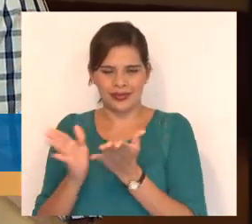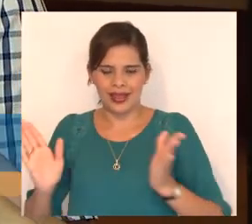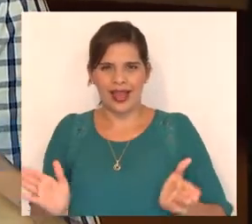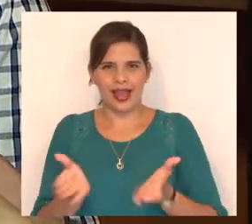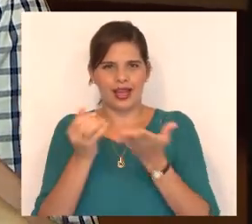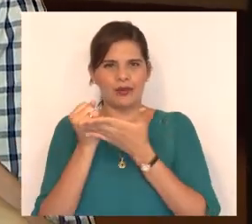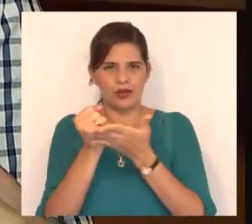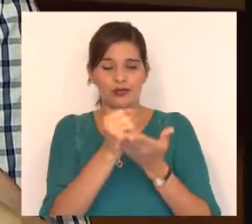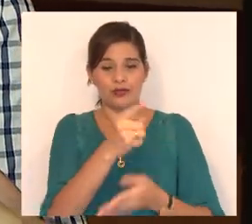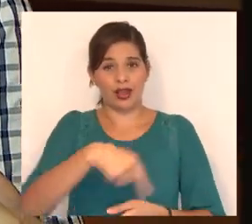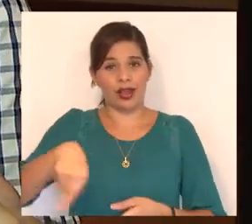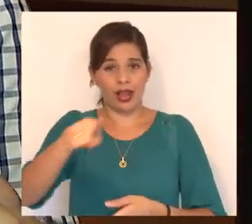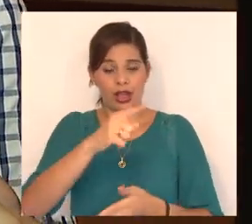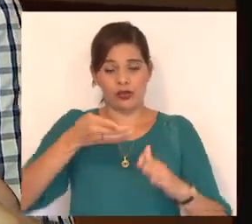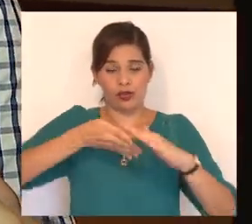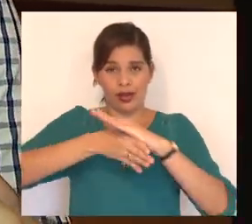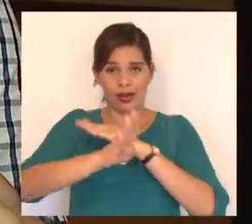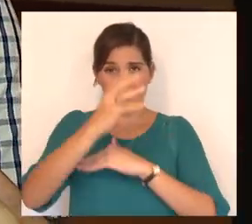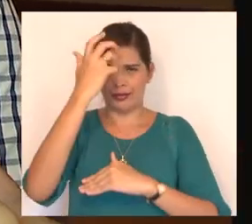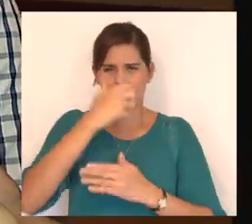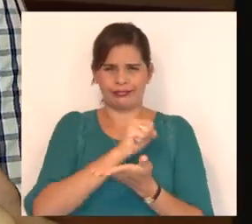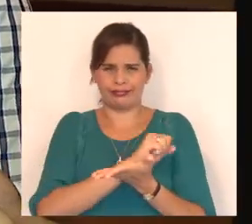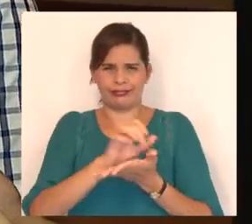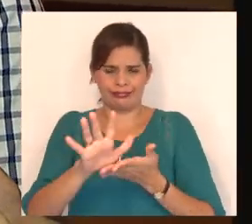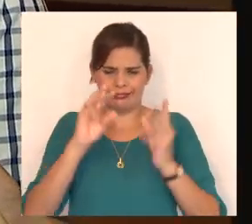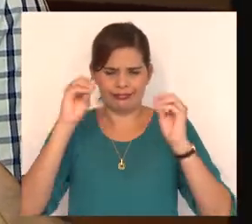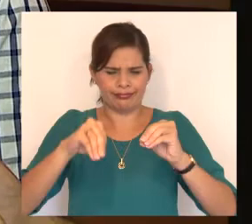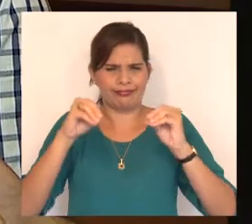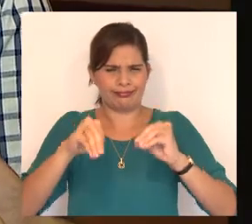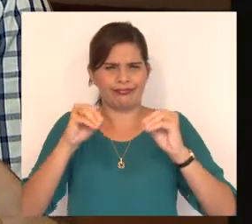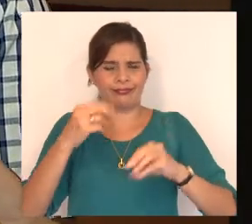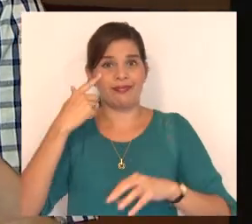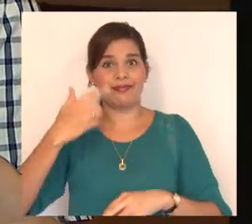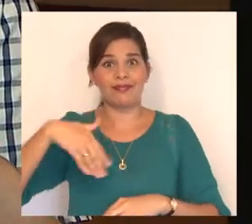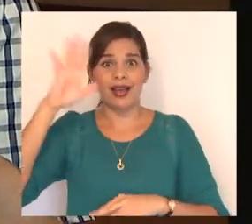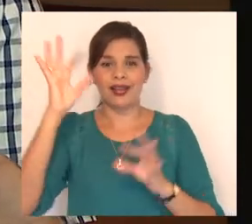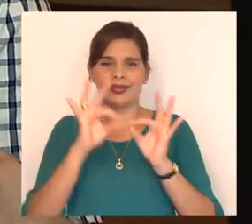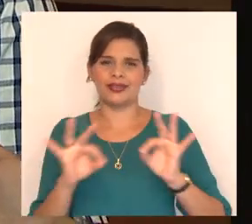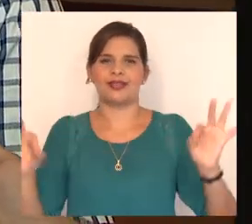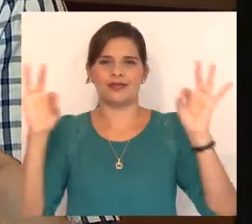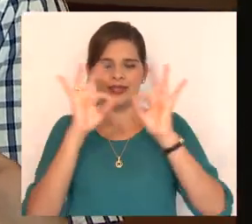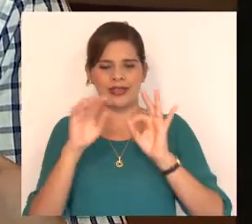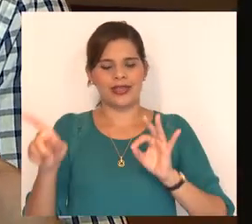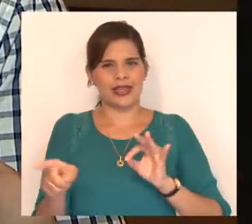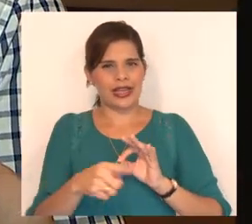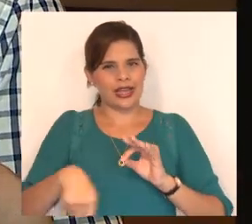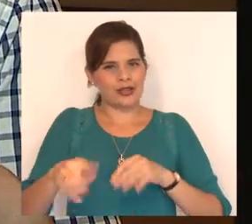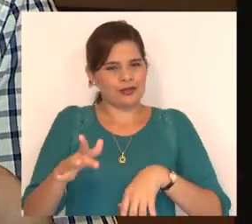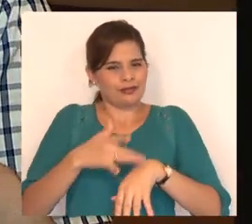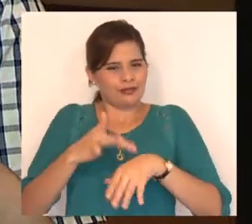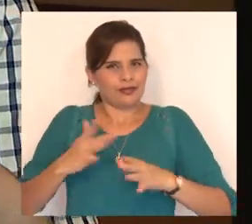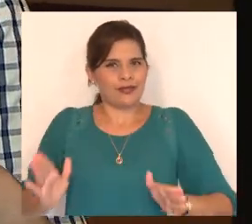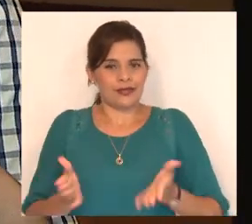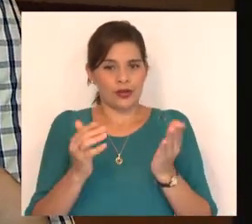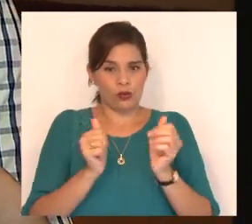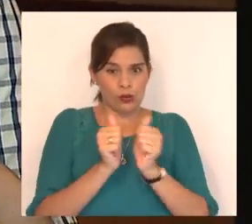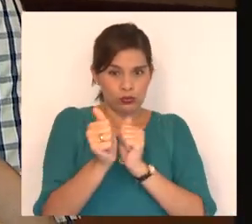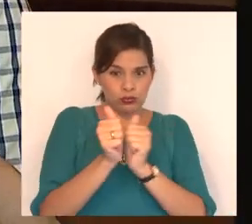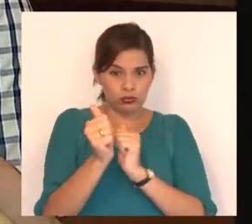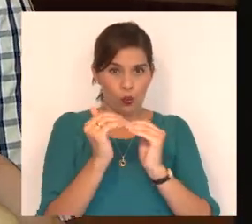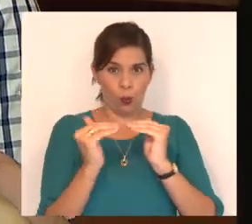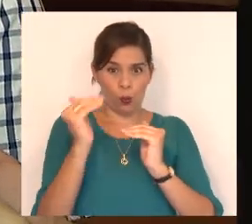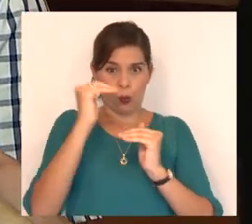incentivarlos, pagándoles el valor de la prueba, capacitándolos, formándolos, pero sobre todo lo más importante, todo un sistema de estímulos para quienes ocupen los mejores